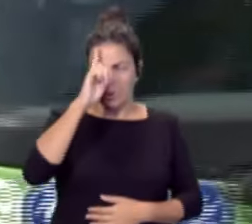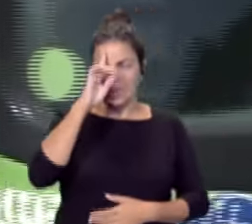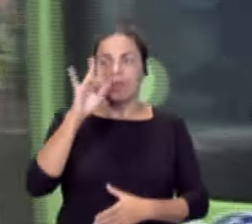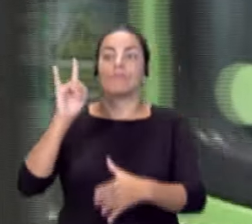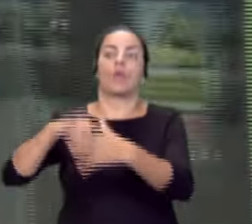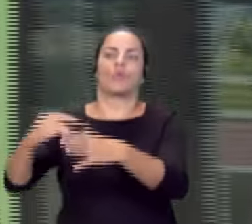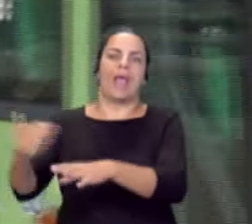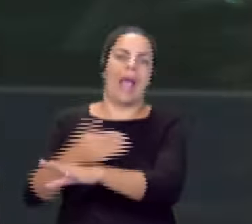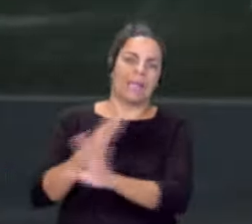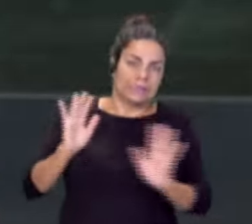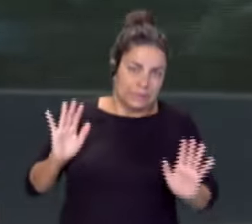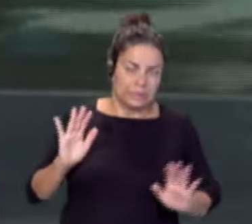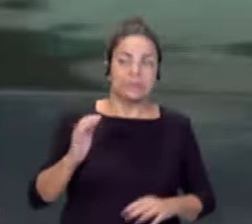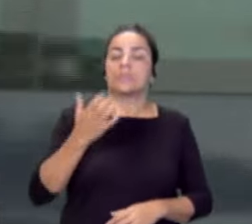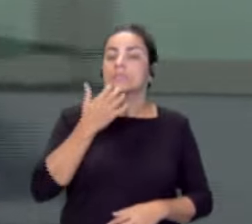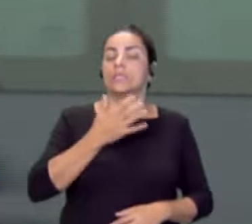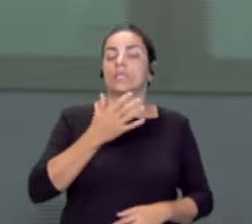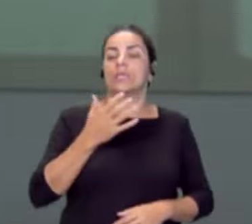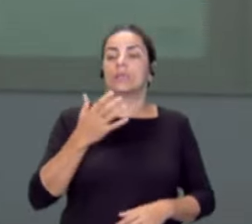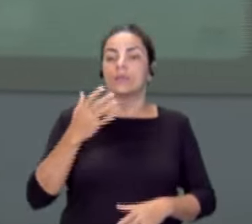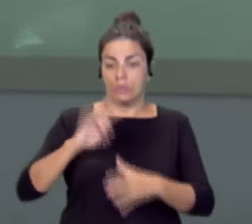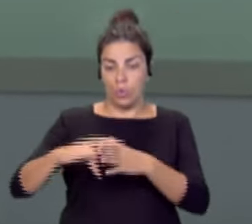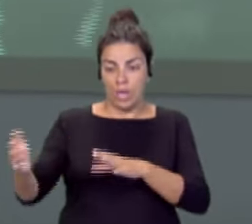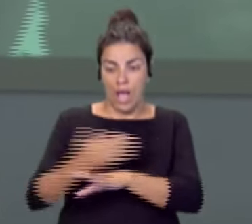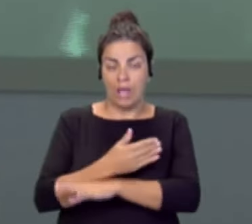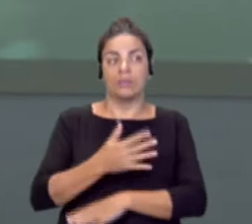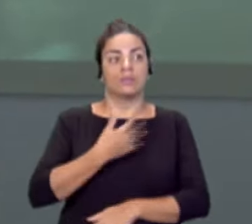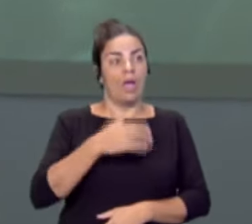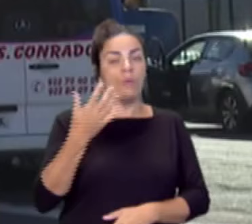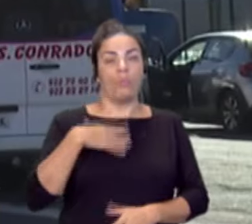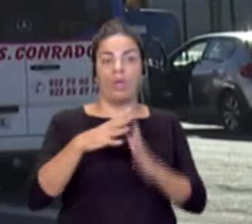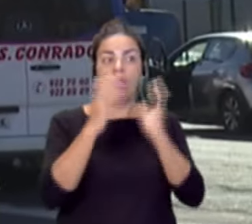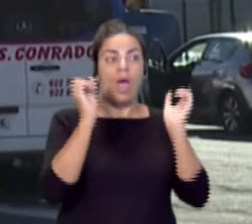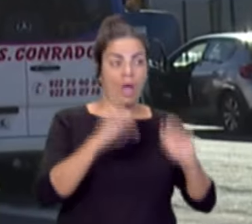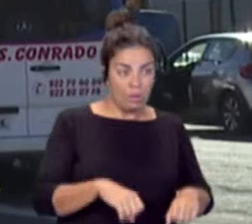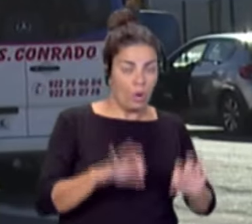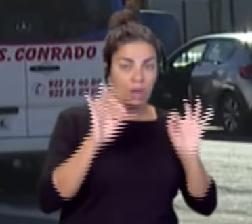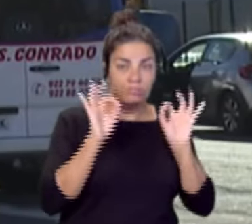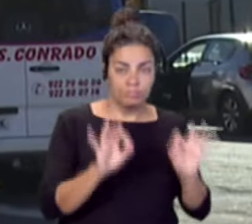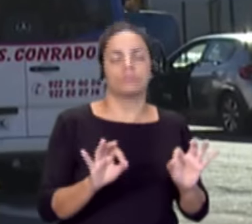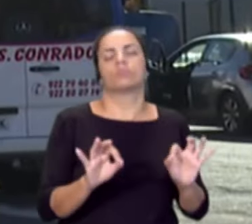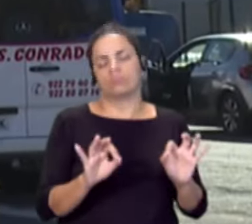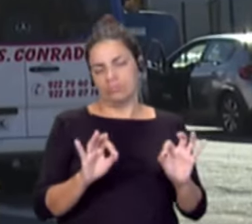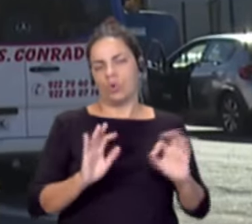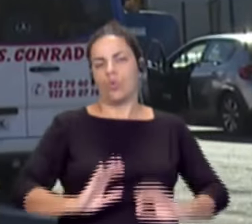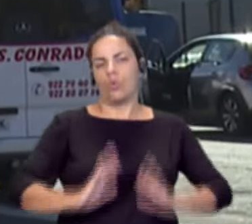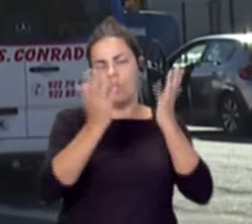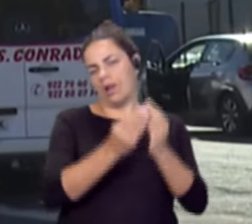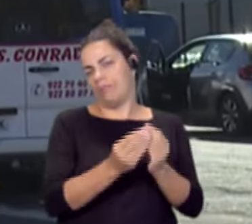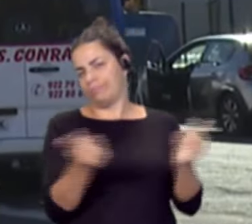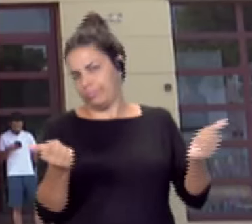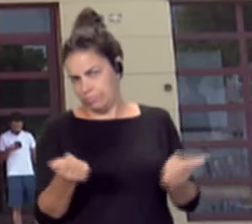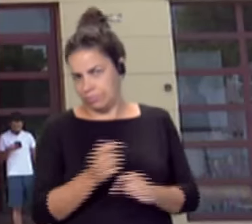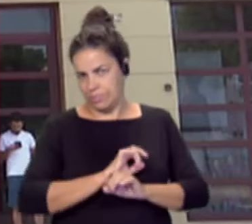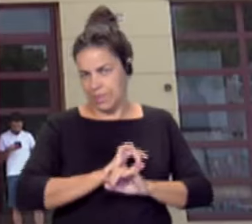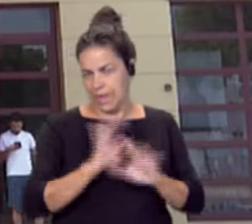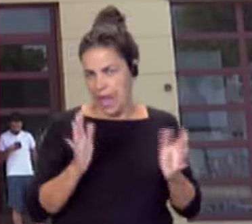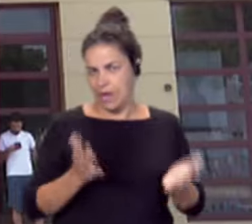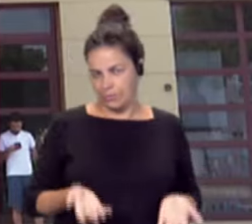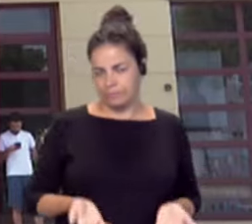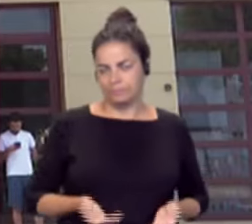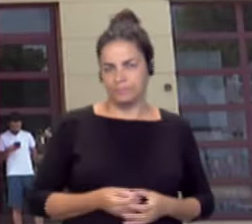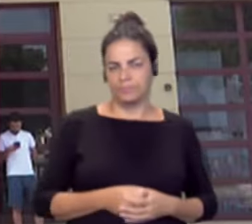que se puede cerrar un acuerdo, evidentemente también se desconvocaría la huelga en el sector